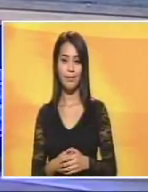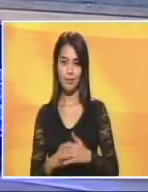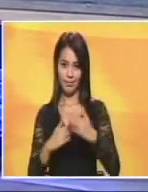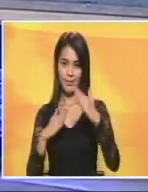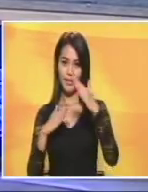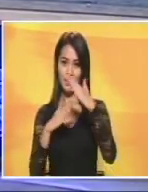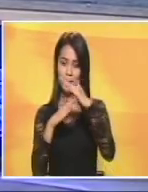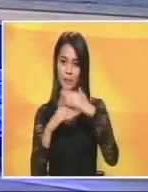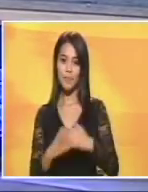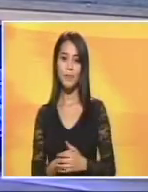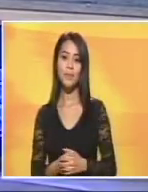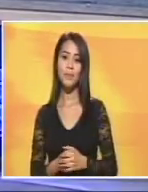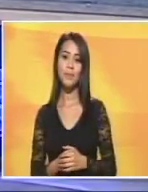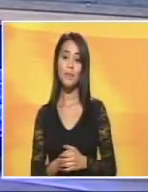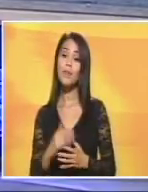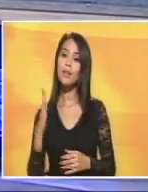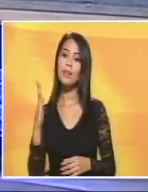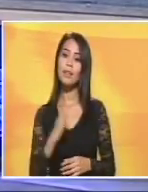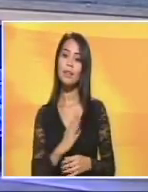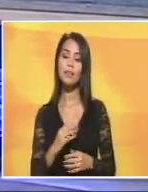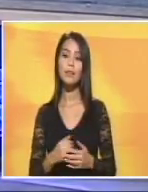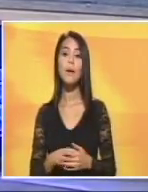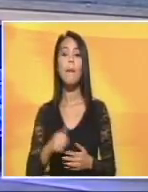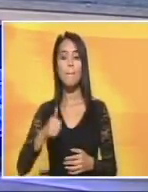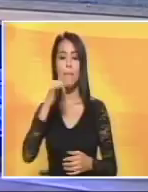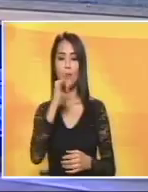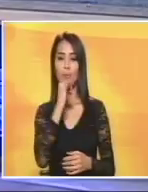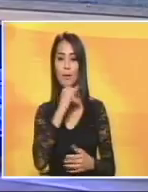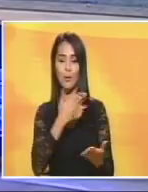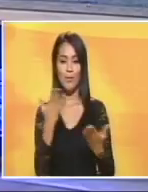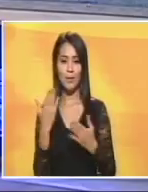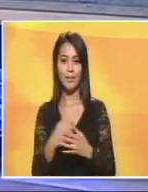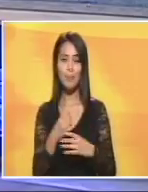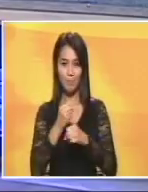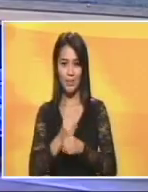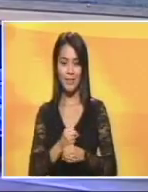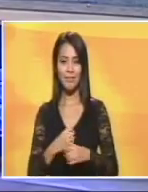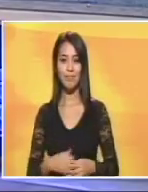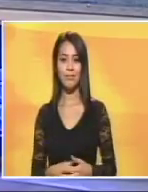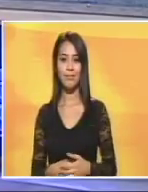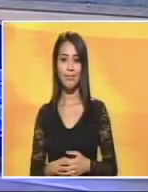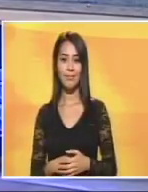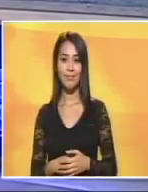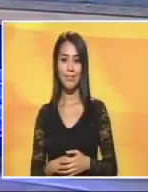Hacemos una nueva pausa. A regreso tenemos más información para ustedes. Quédense.